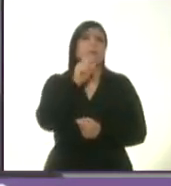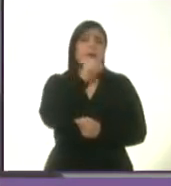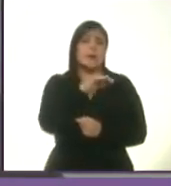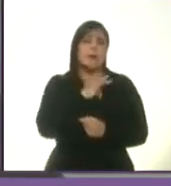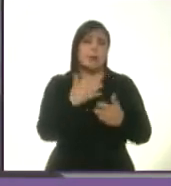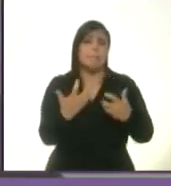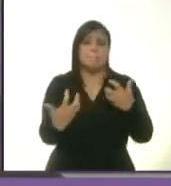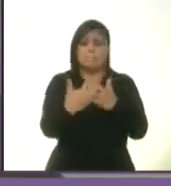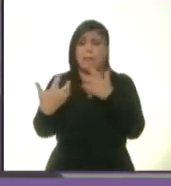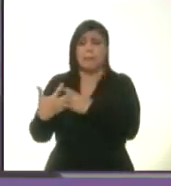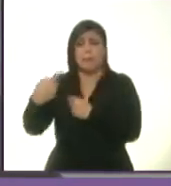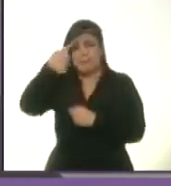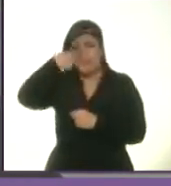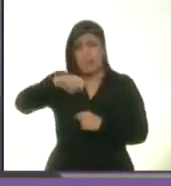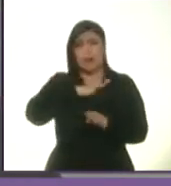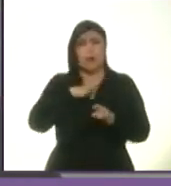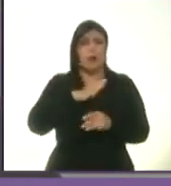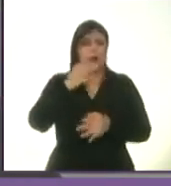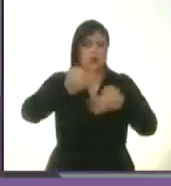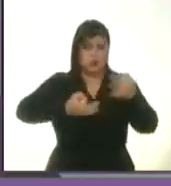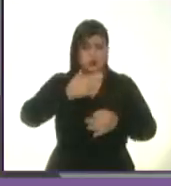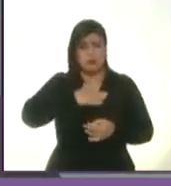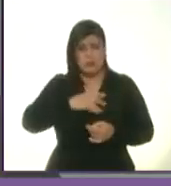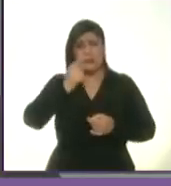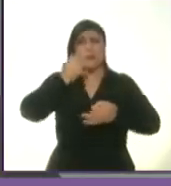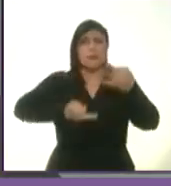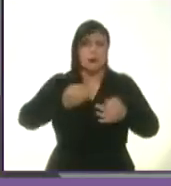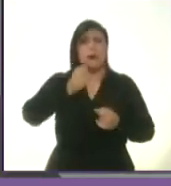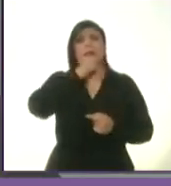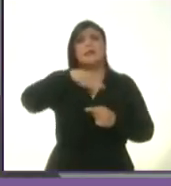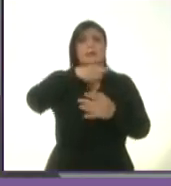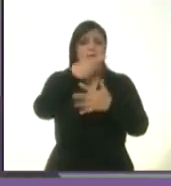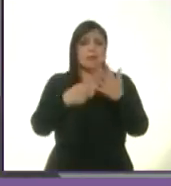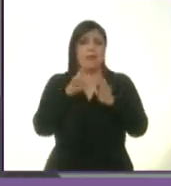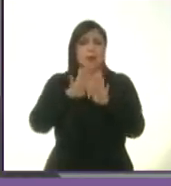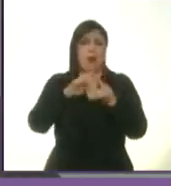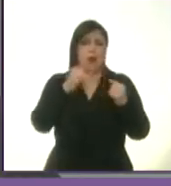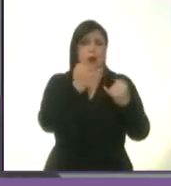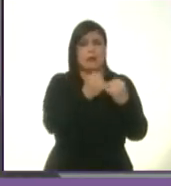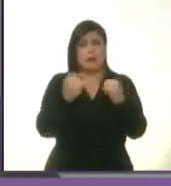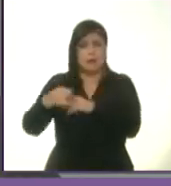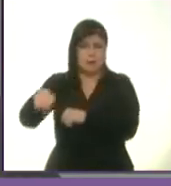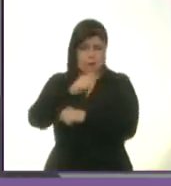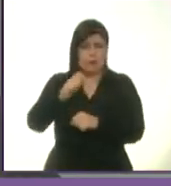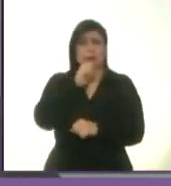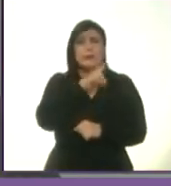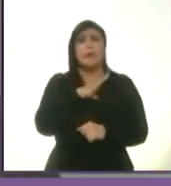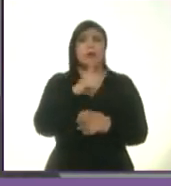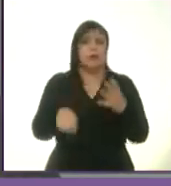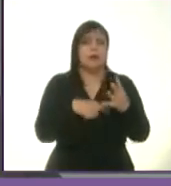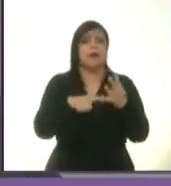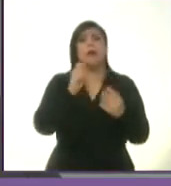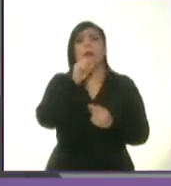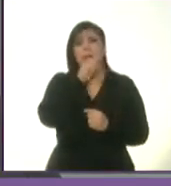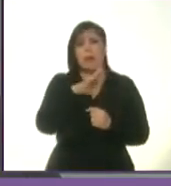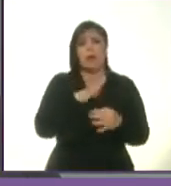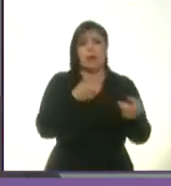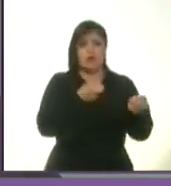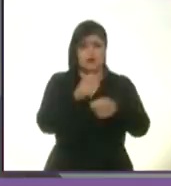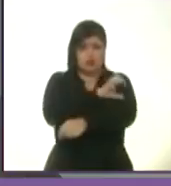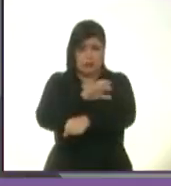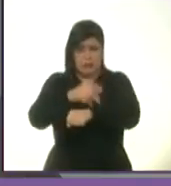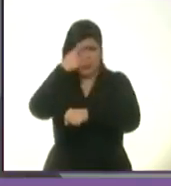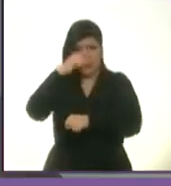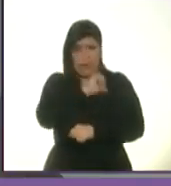órganos de justicia ciudadana tribunales y organismos autónomos 4 la coordinación con las alcaldías y la